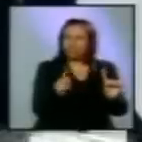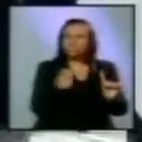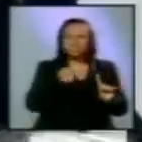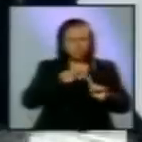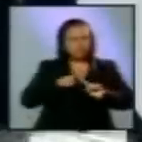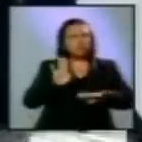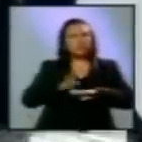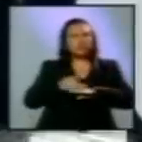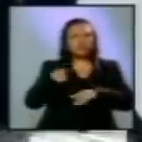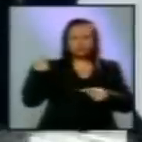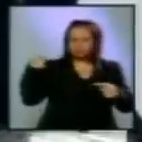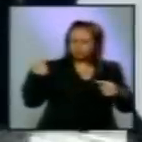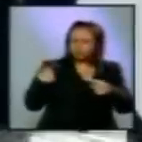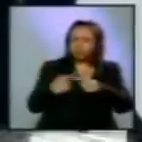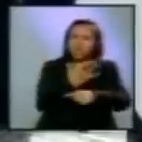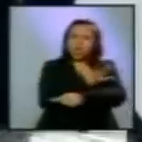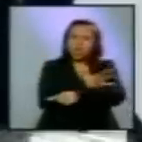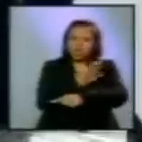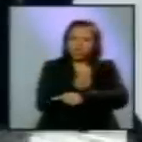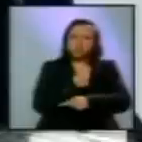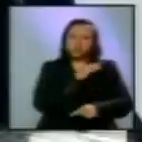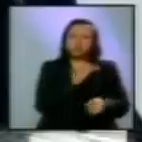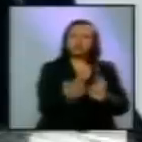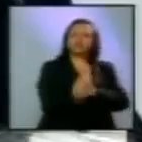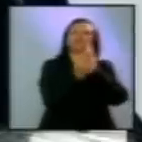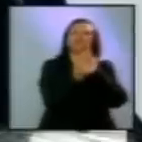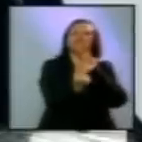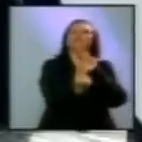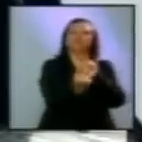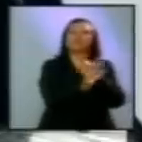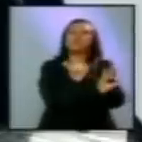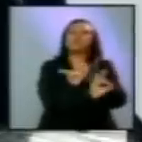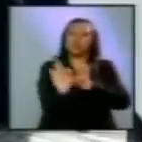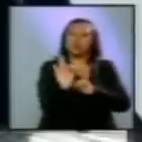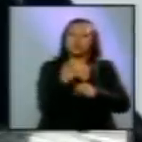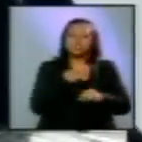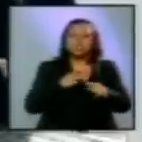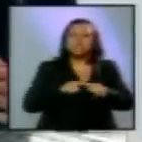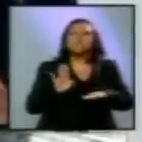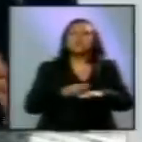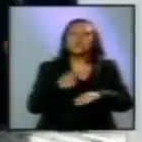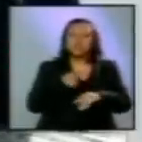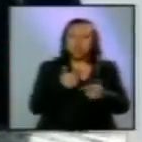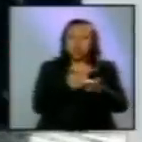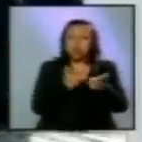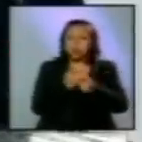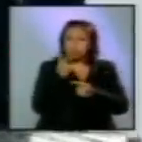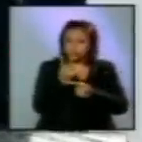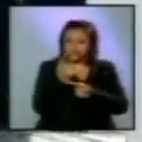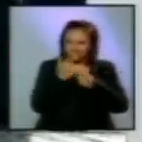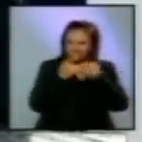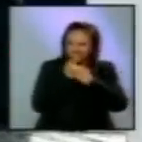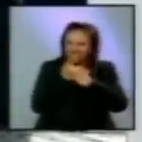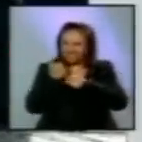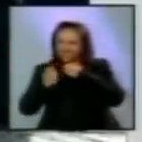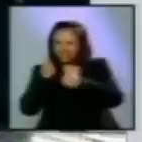una trayectoria de honestidad y puedo verlos a los ojos. Sí, soy diferente, porque vengo de dos gobiernos que no